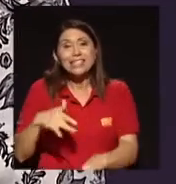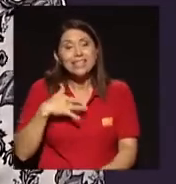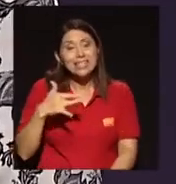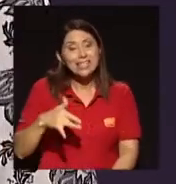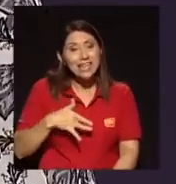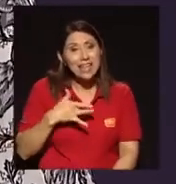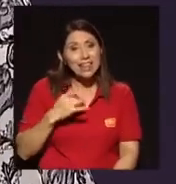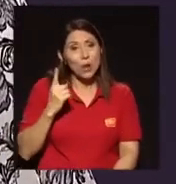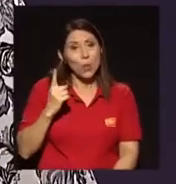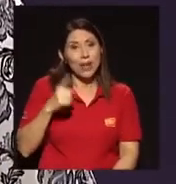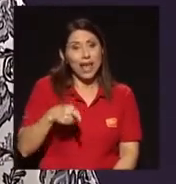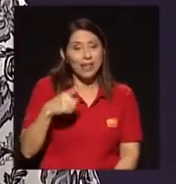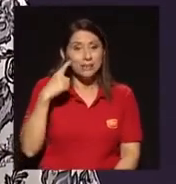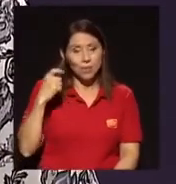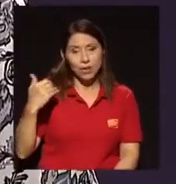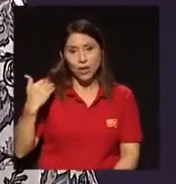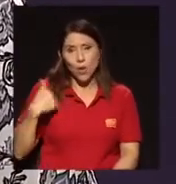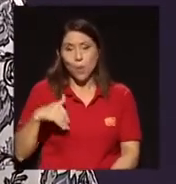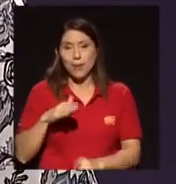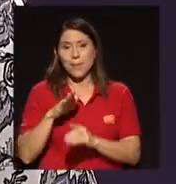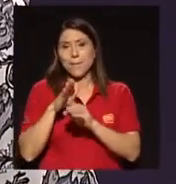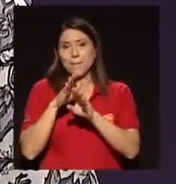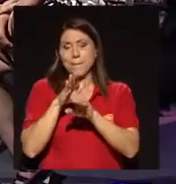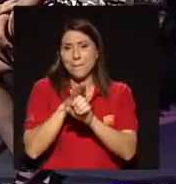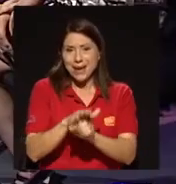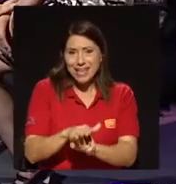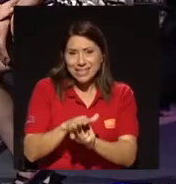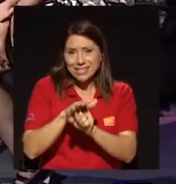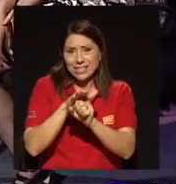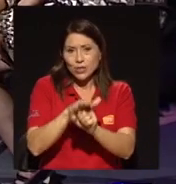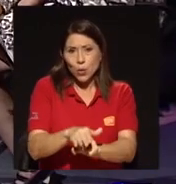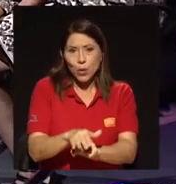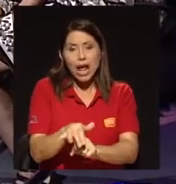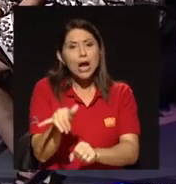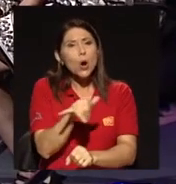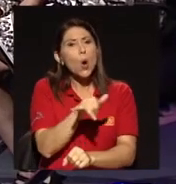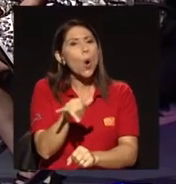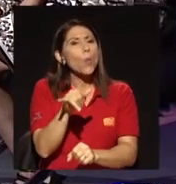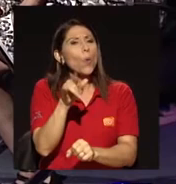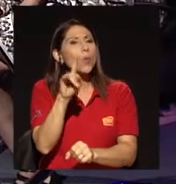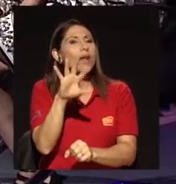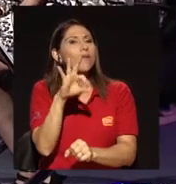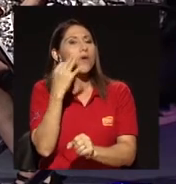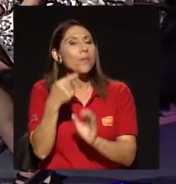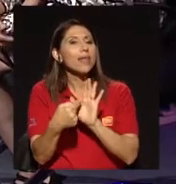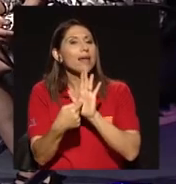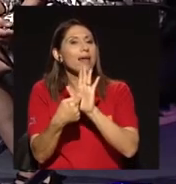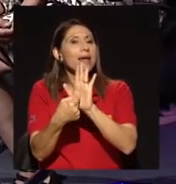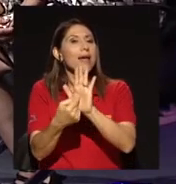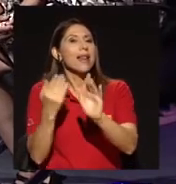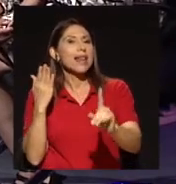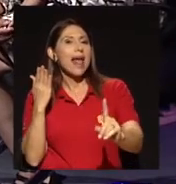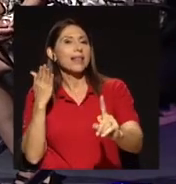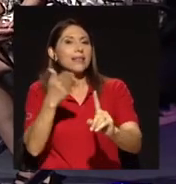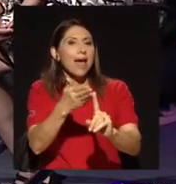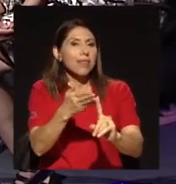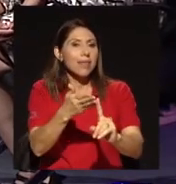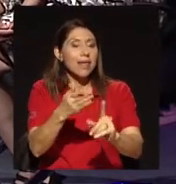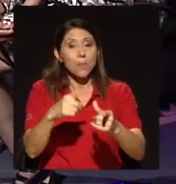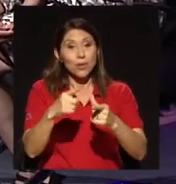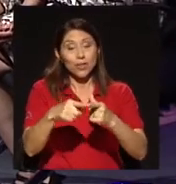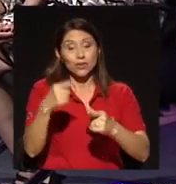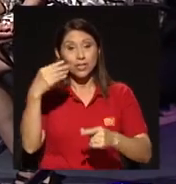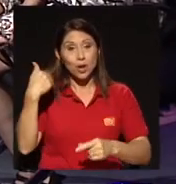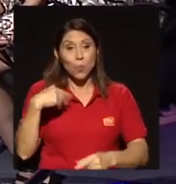porque el hombre entonces presiona, uh-huh, como un signo de lealtad, el que, pero dame un hijo que sí sea mío,